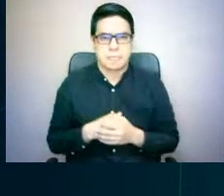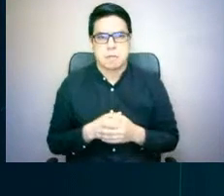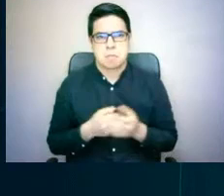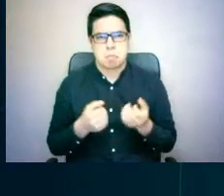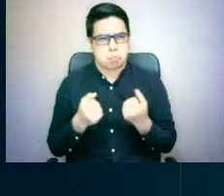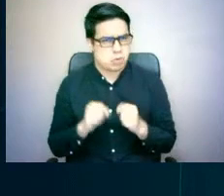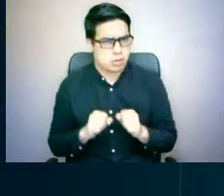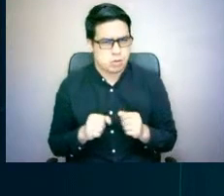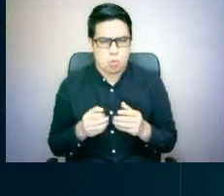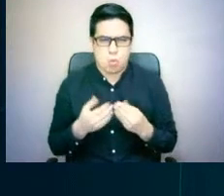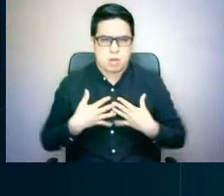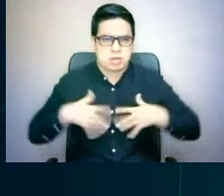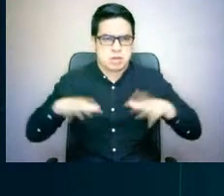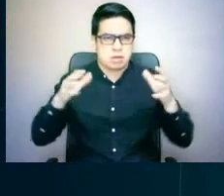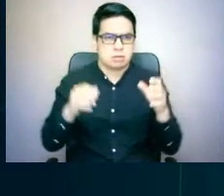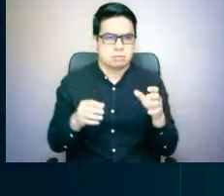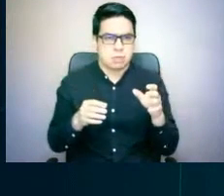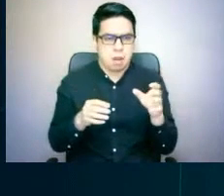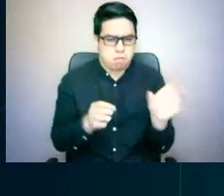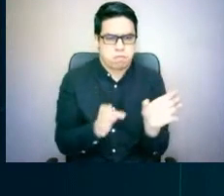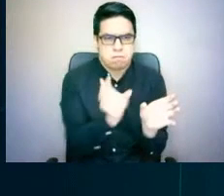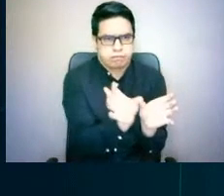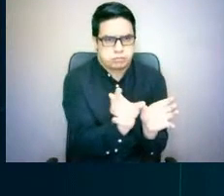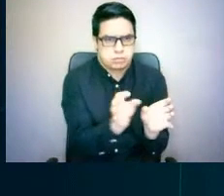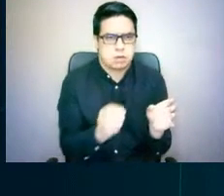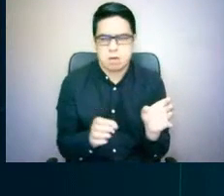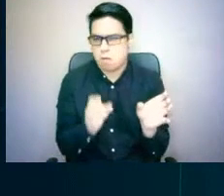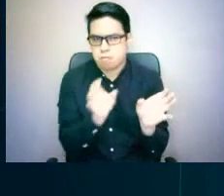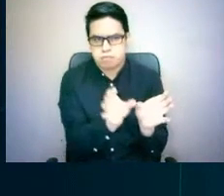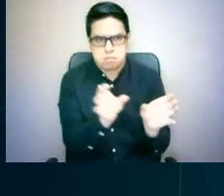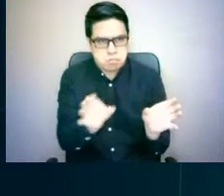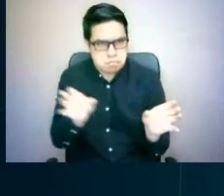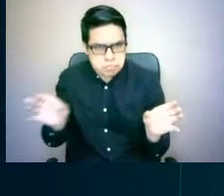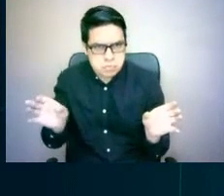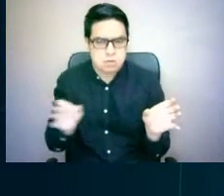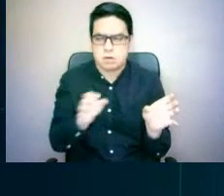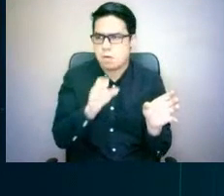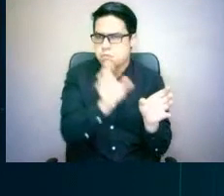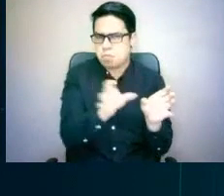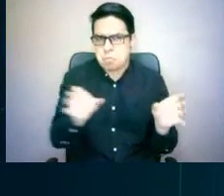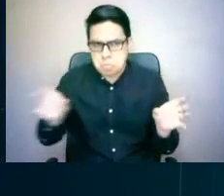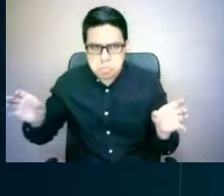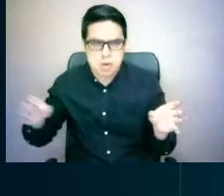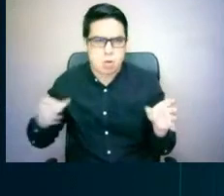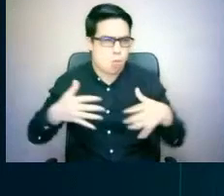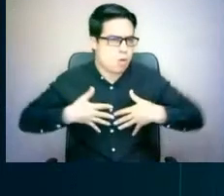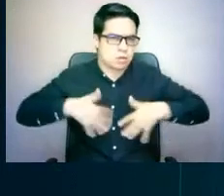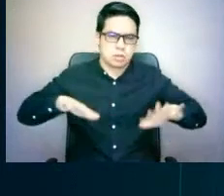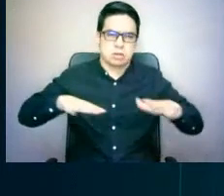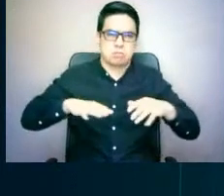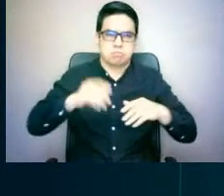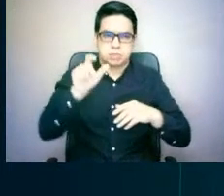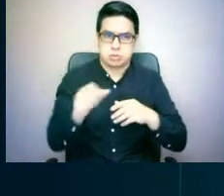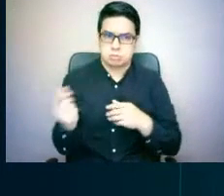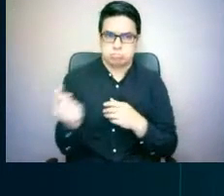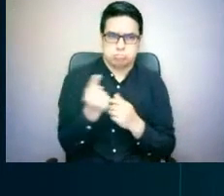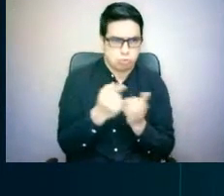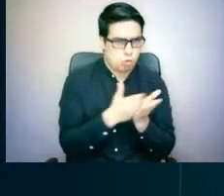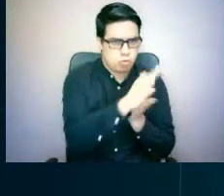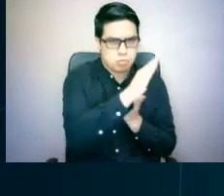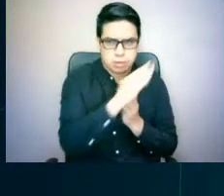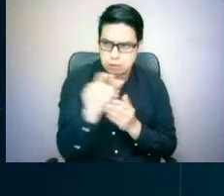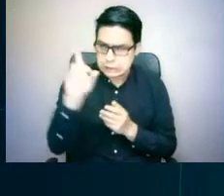barra, interruptor y medio, barra sencilla o la configuración que desee el cliente. Cabe resaltar